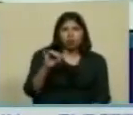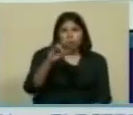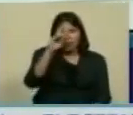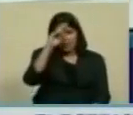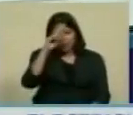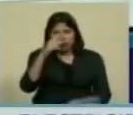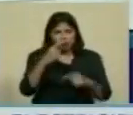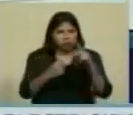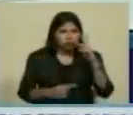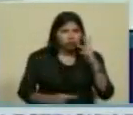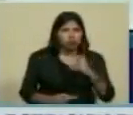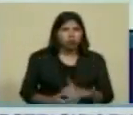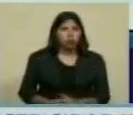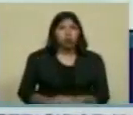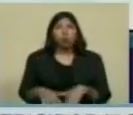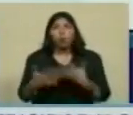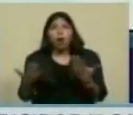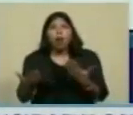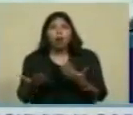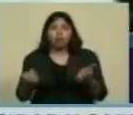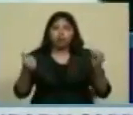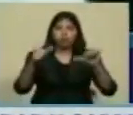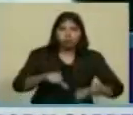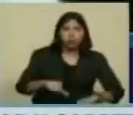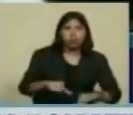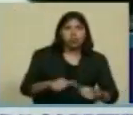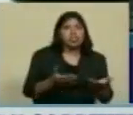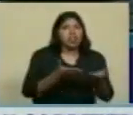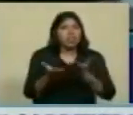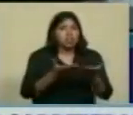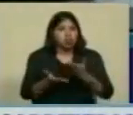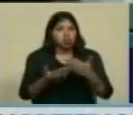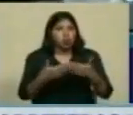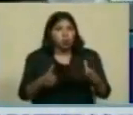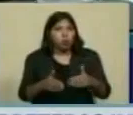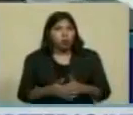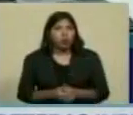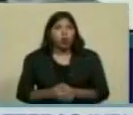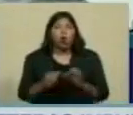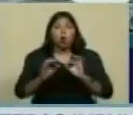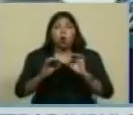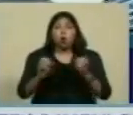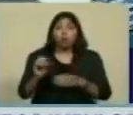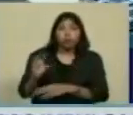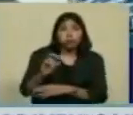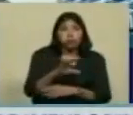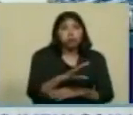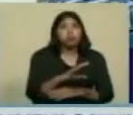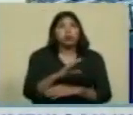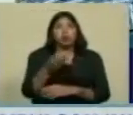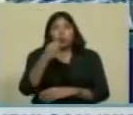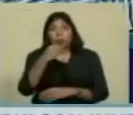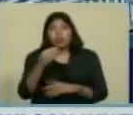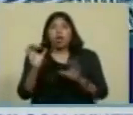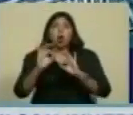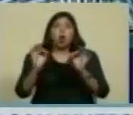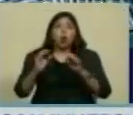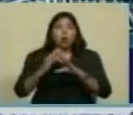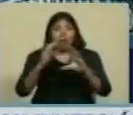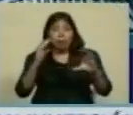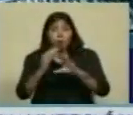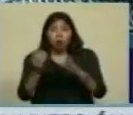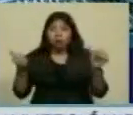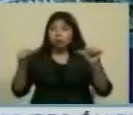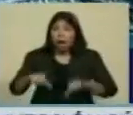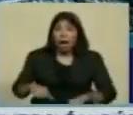la vicepresidenta. Busca destruirse las áreas de suministro de alimentos, las áreas de transporte y movilización. Y es por